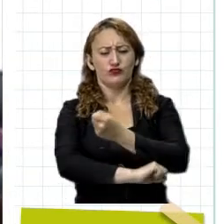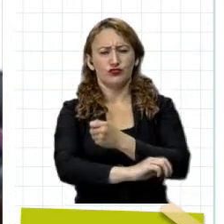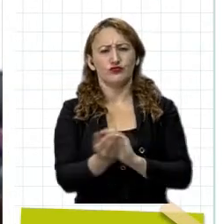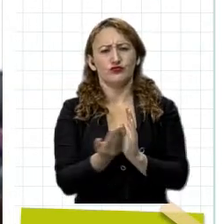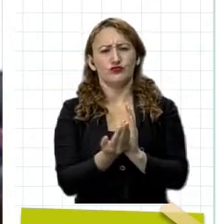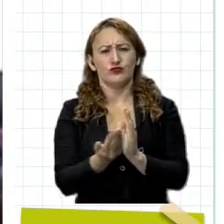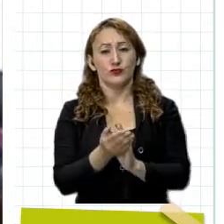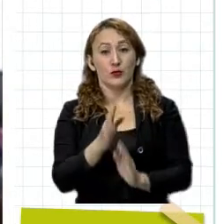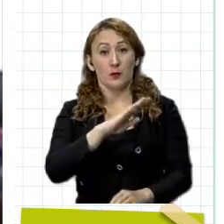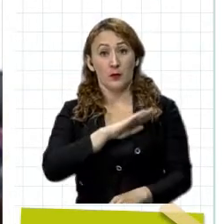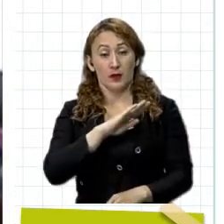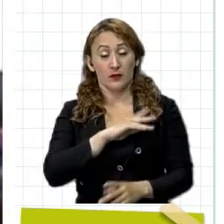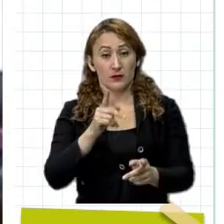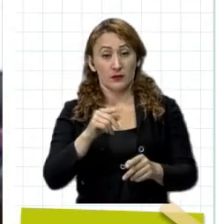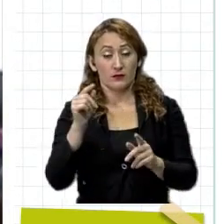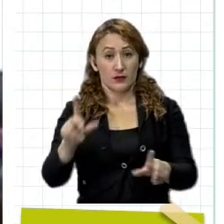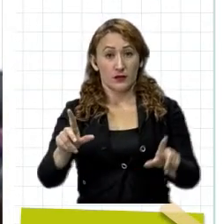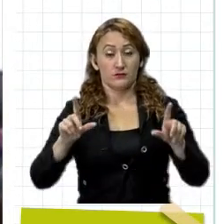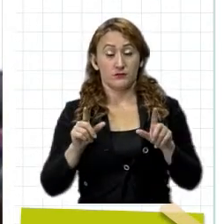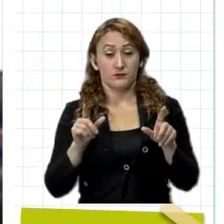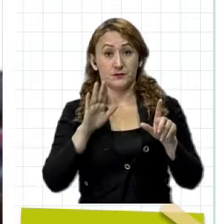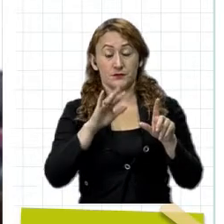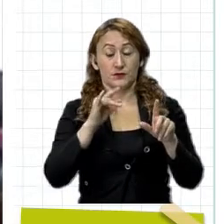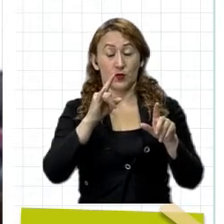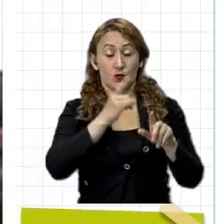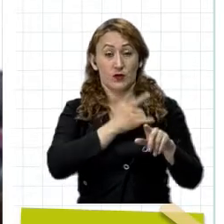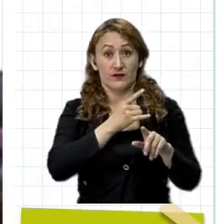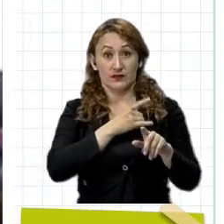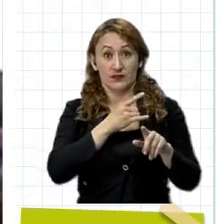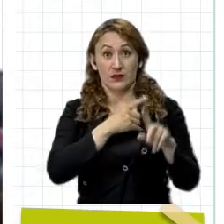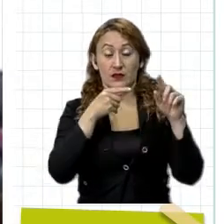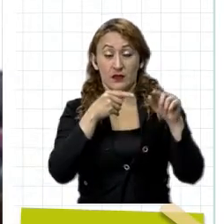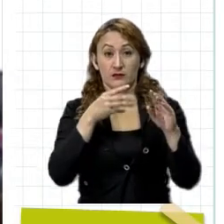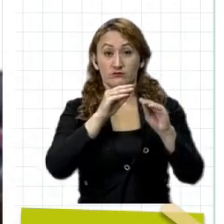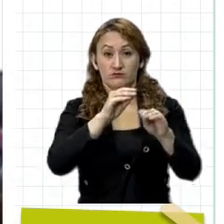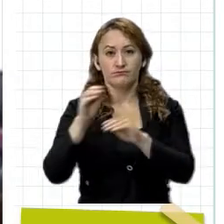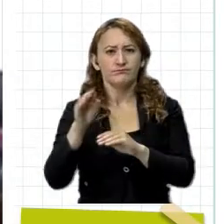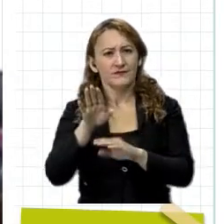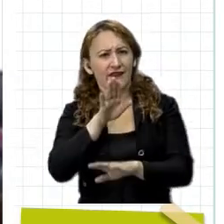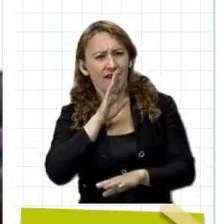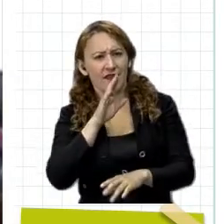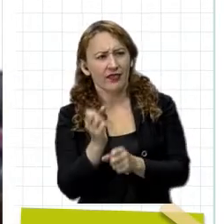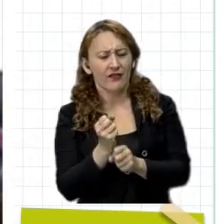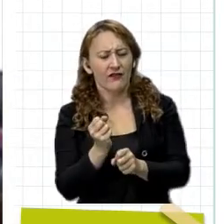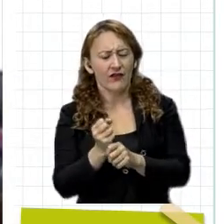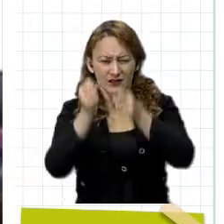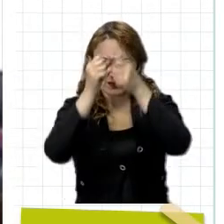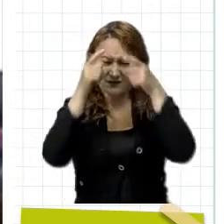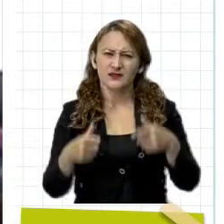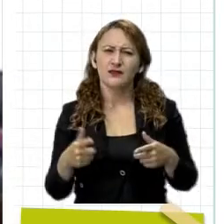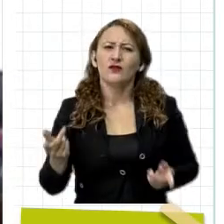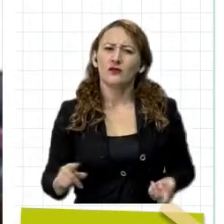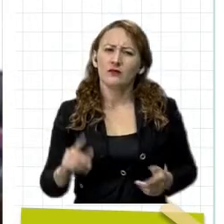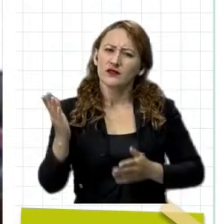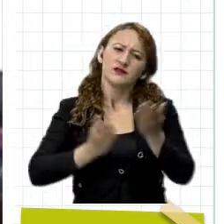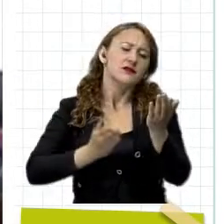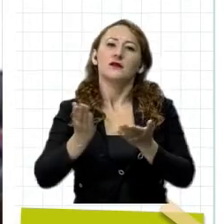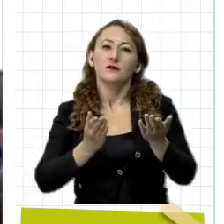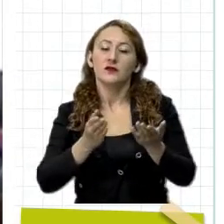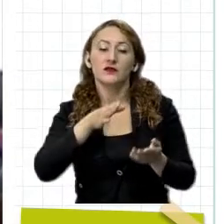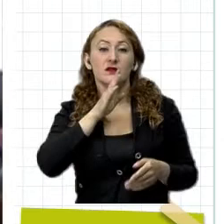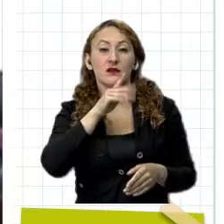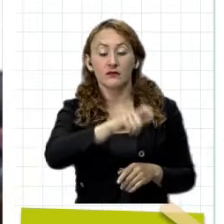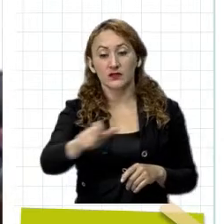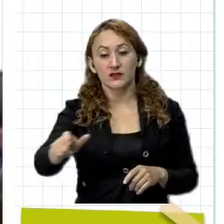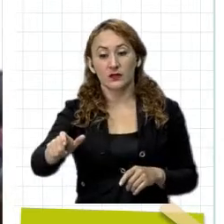media y superior, que delimitaría a partir de entonces quién podría laborar para el Estado y el sector de servicios y quién